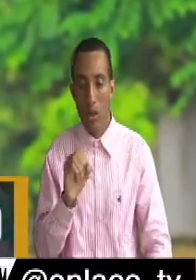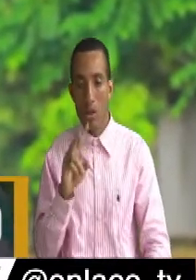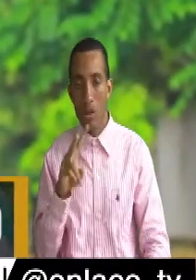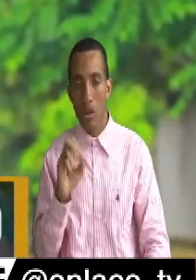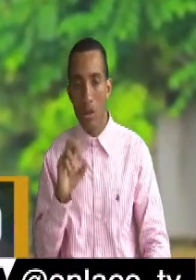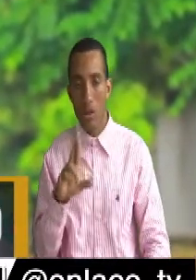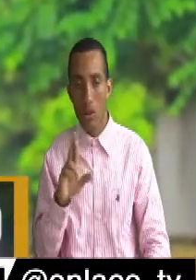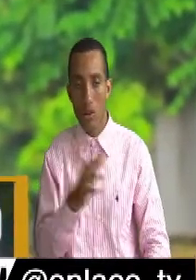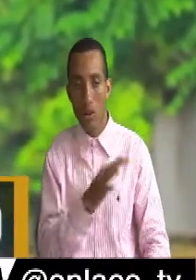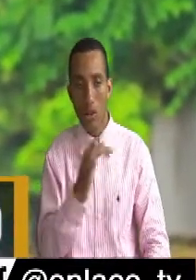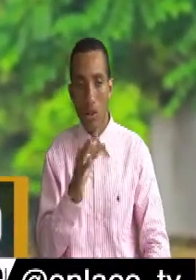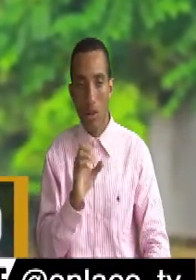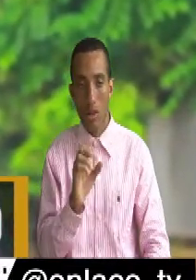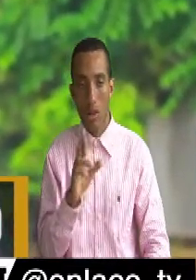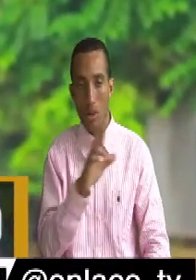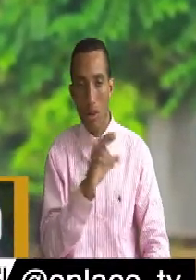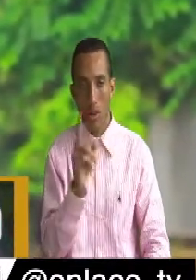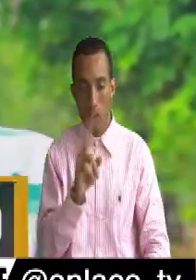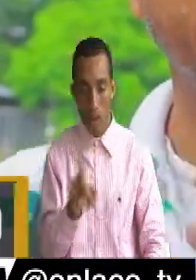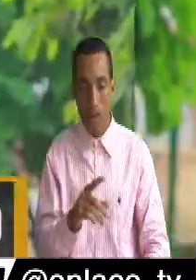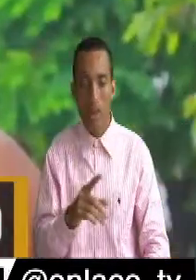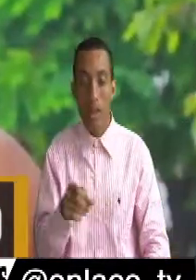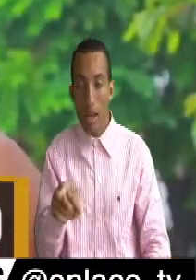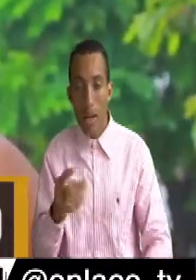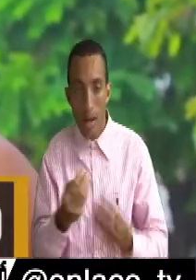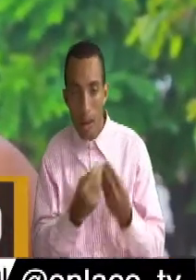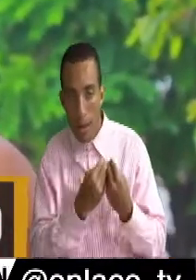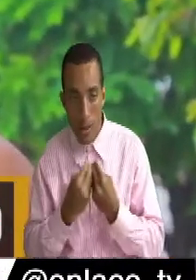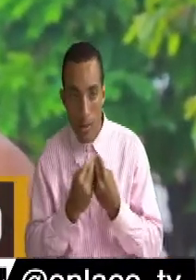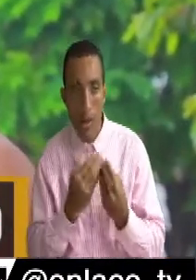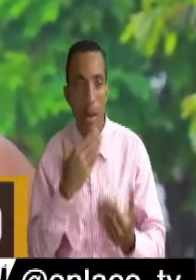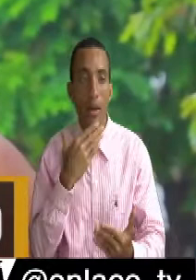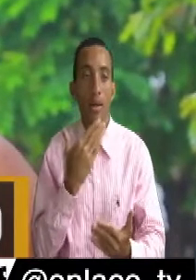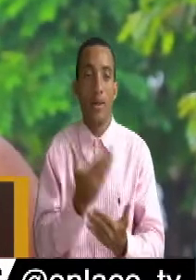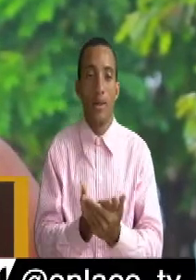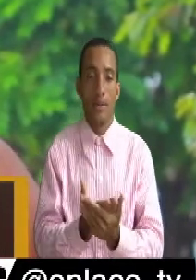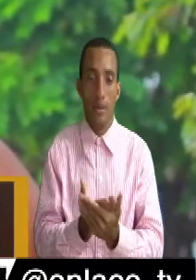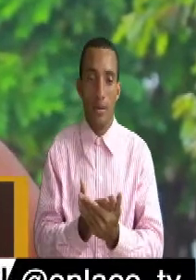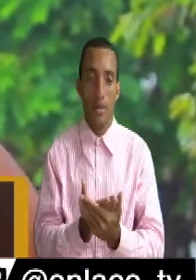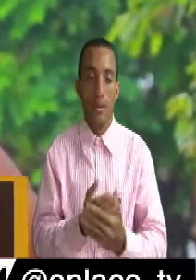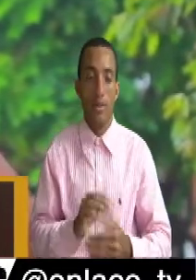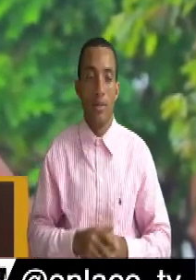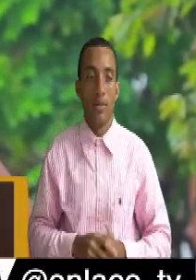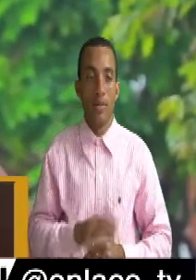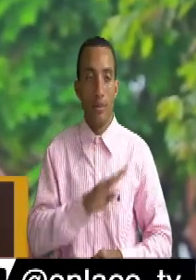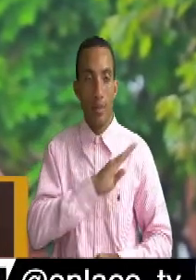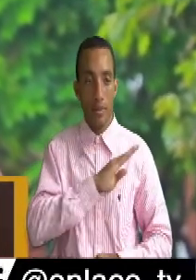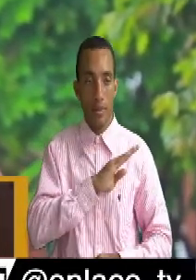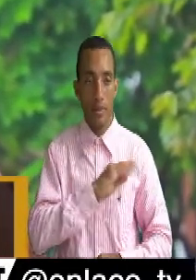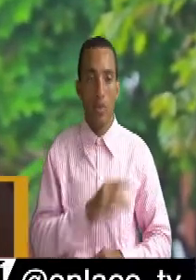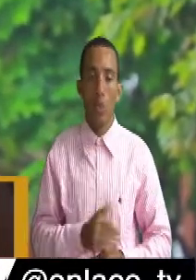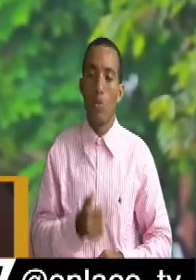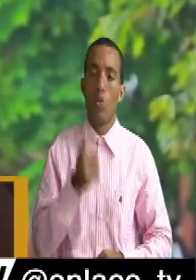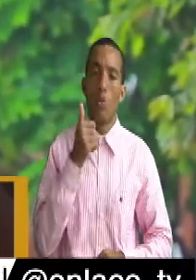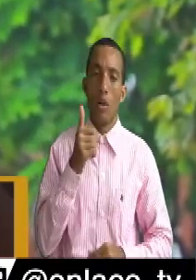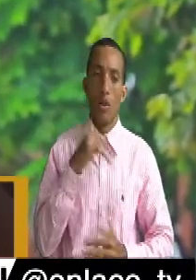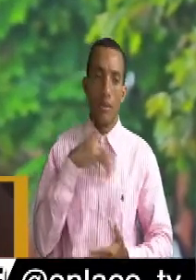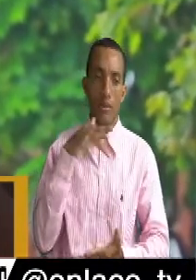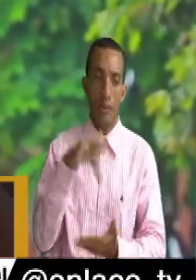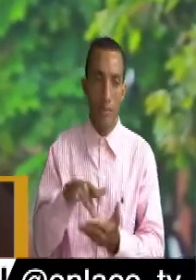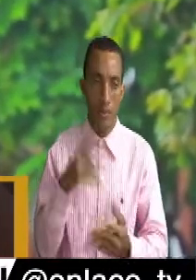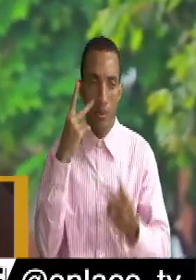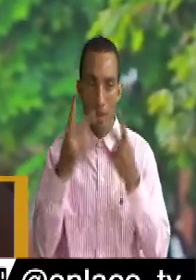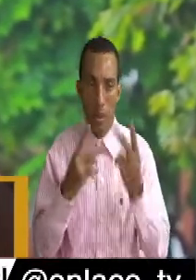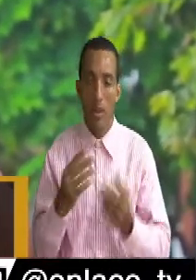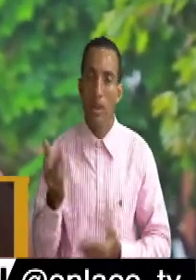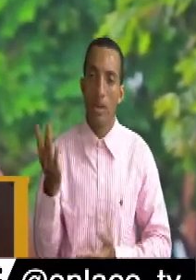concejal, y agradecerle también al señor alcalde. Me parece muy bien esta visita, porque honestamente eso lo estábamos esperando